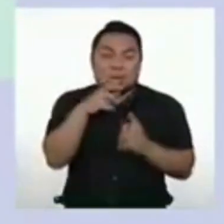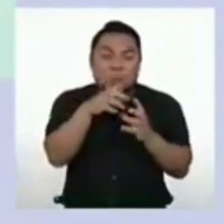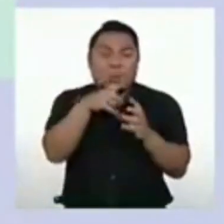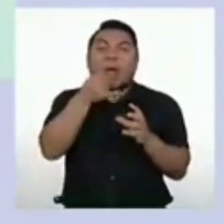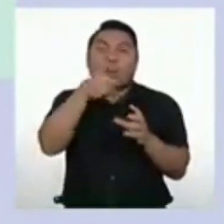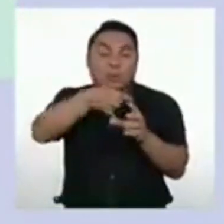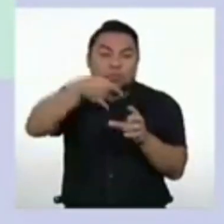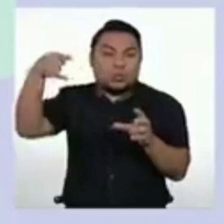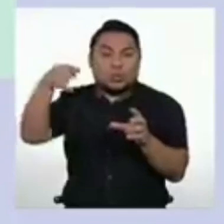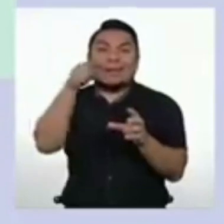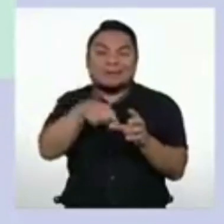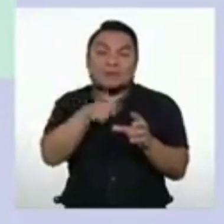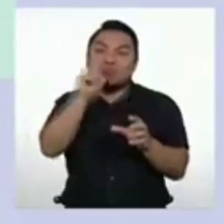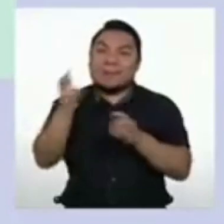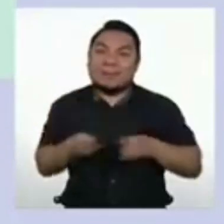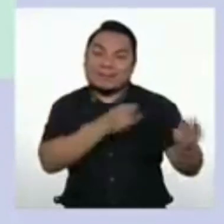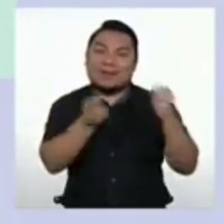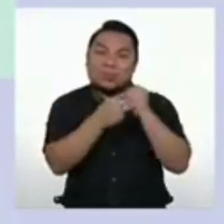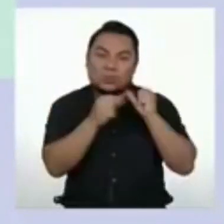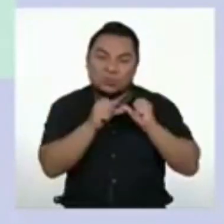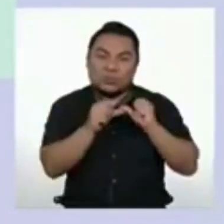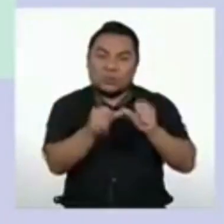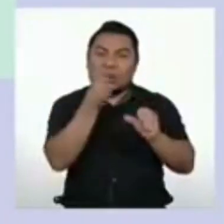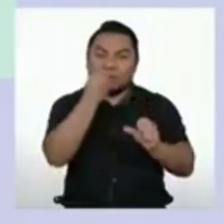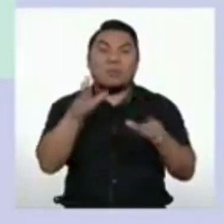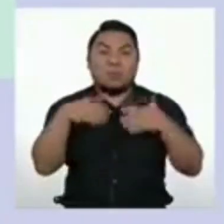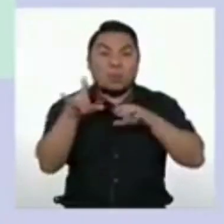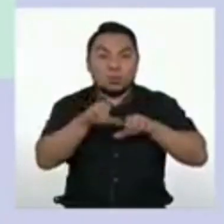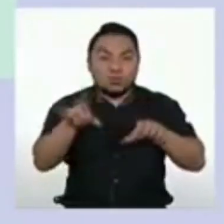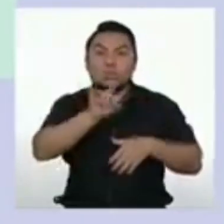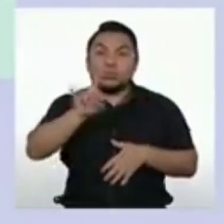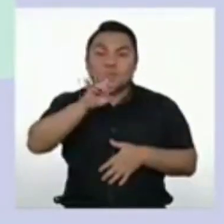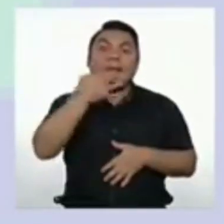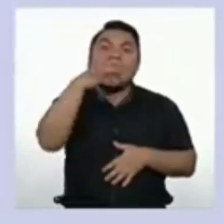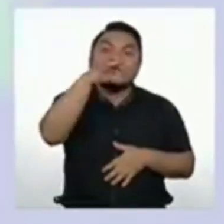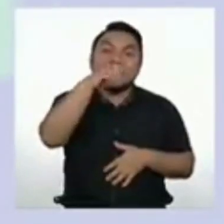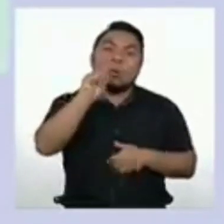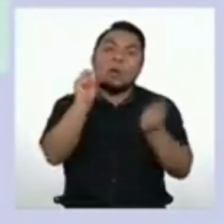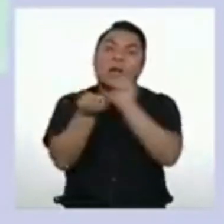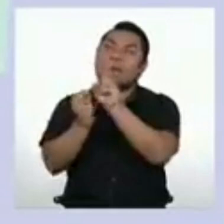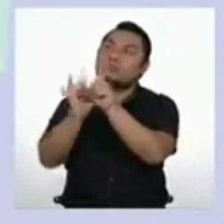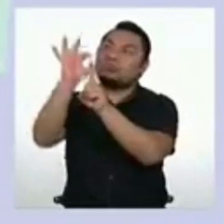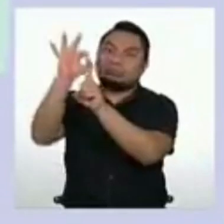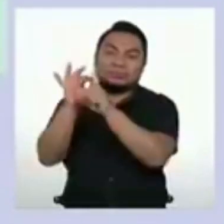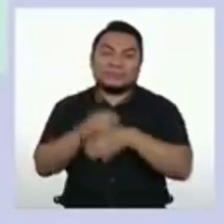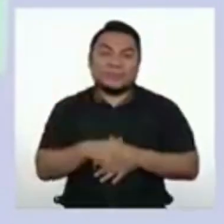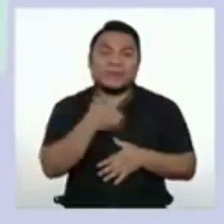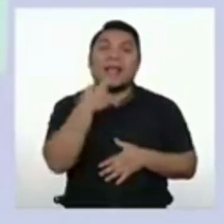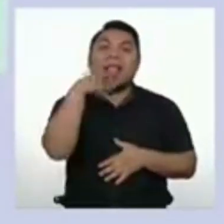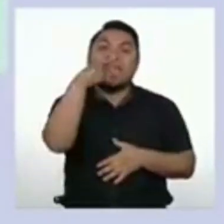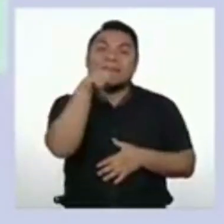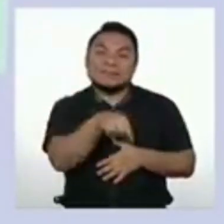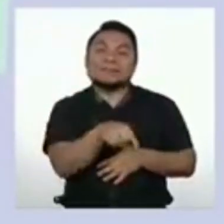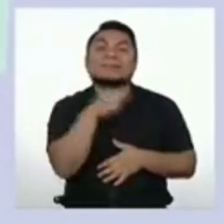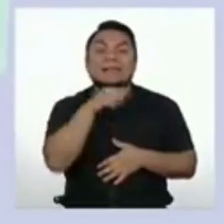deshidratación es un método para conservar alimentos y puede producirse con ayuda de sal o de cambios. La sal